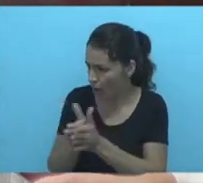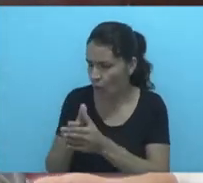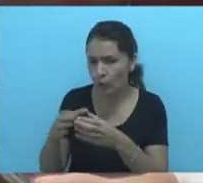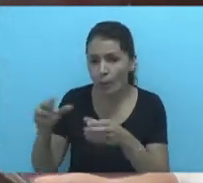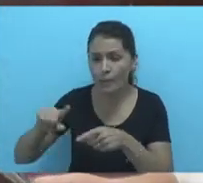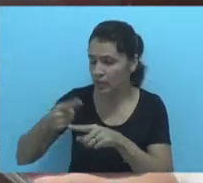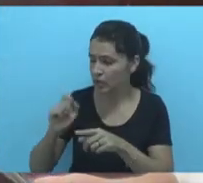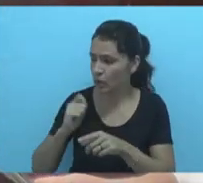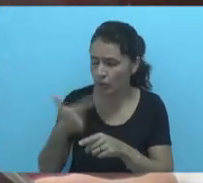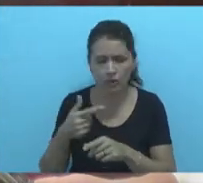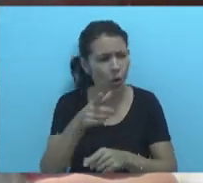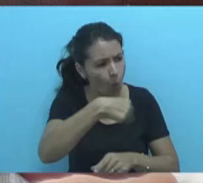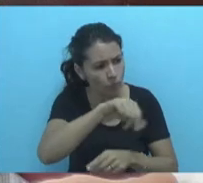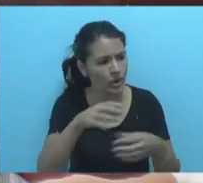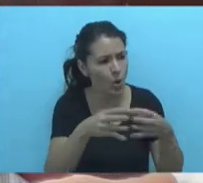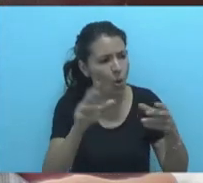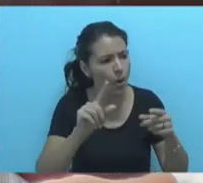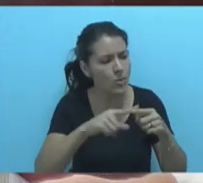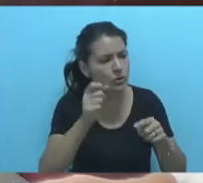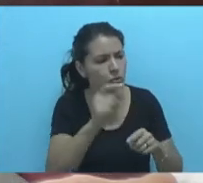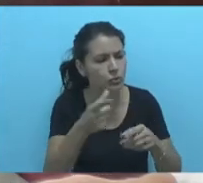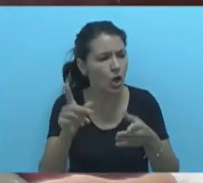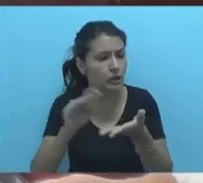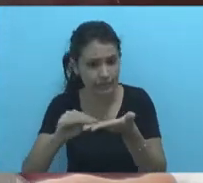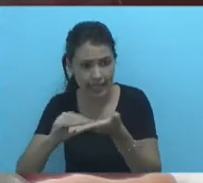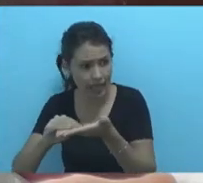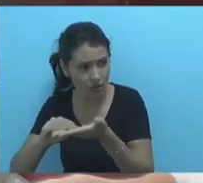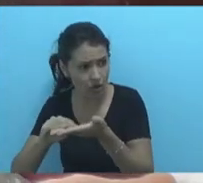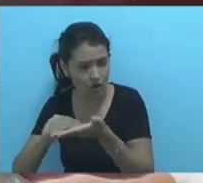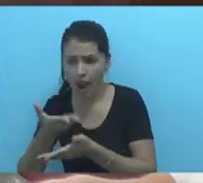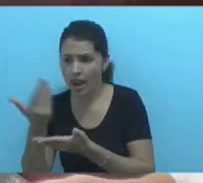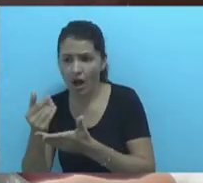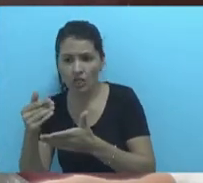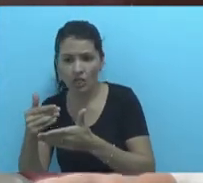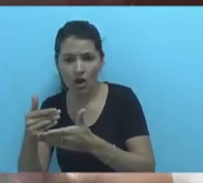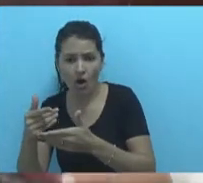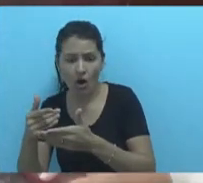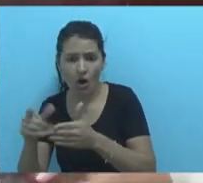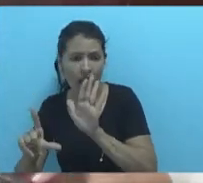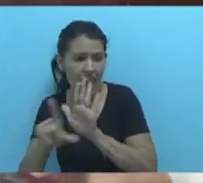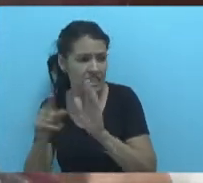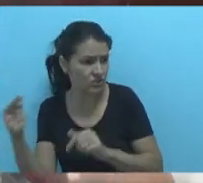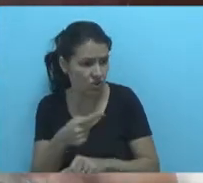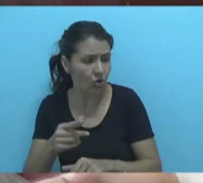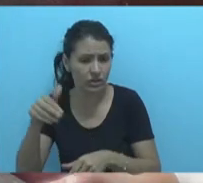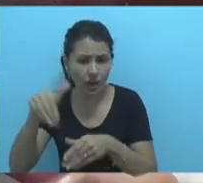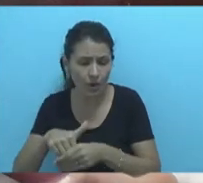de los senadores que tiene. Si no, cada uno hace la cuestión individual. perdón por haber hablado,